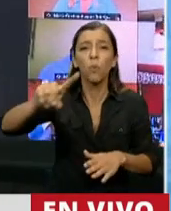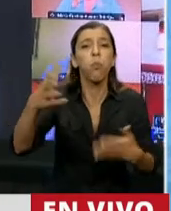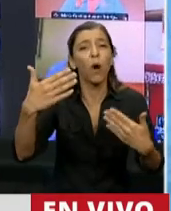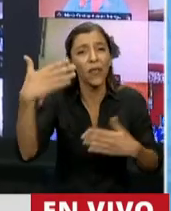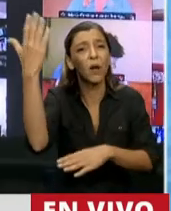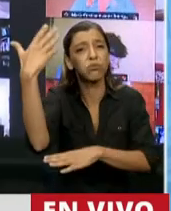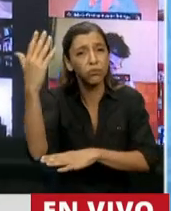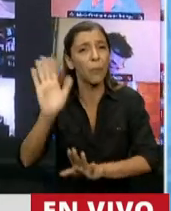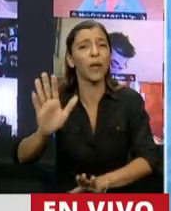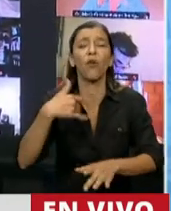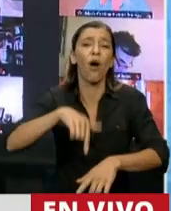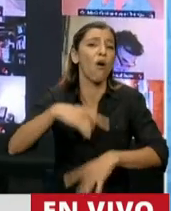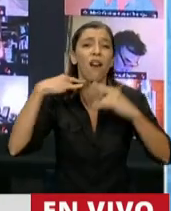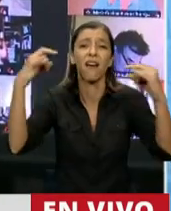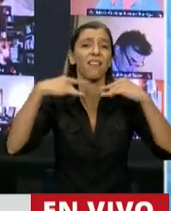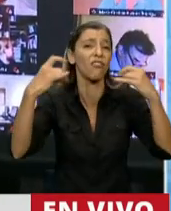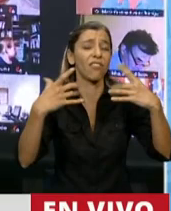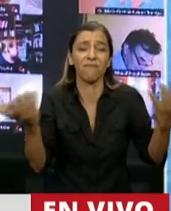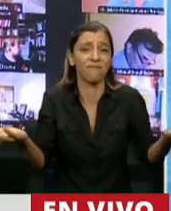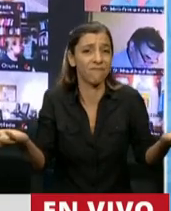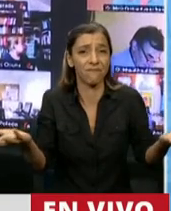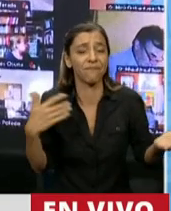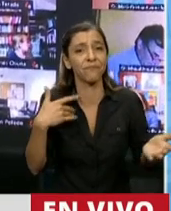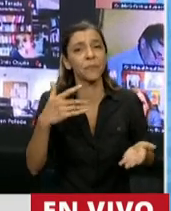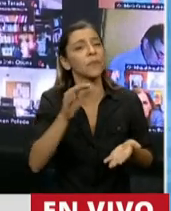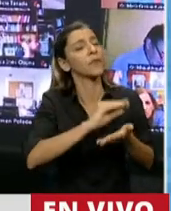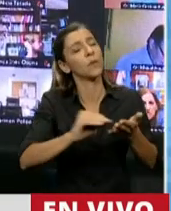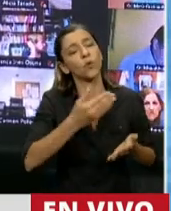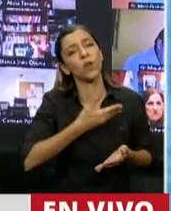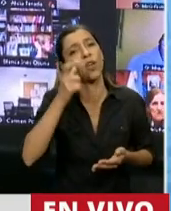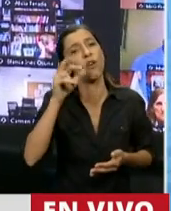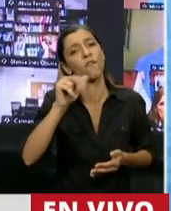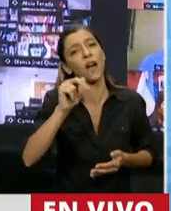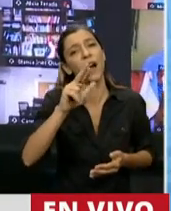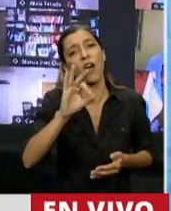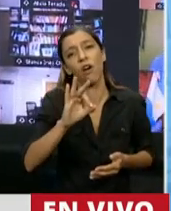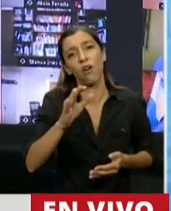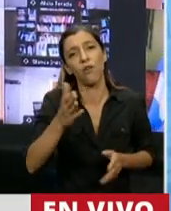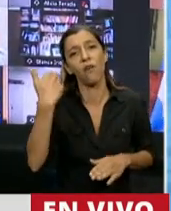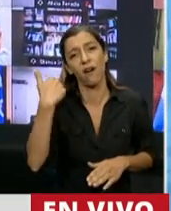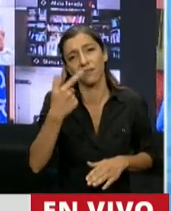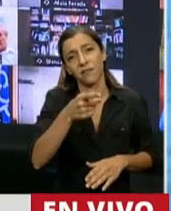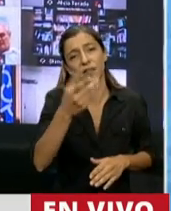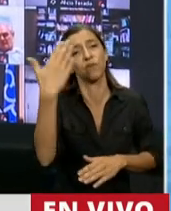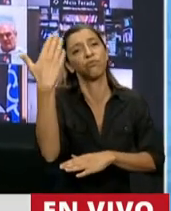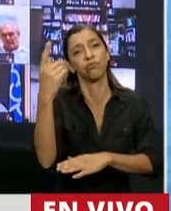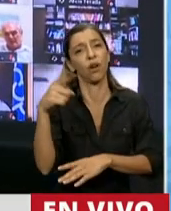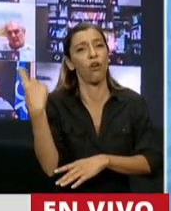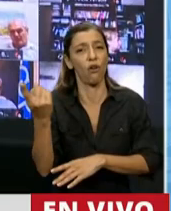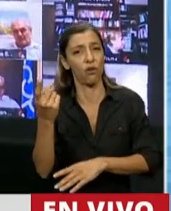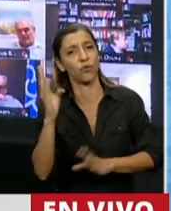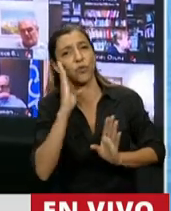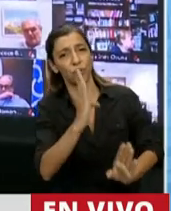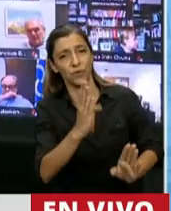pero no griten pero el diputado aferraron no sé para usted habló lo escucharé del silencio y decido por favor entonces